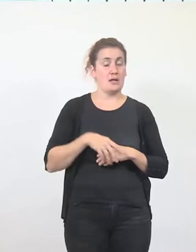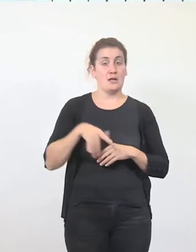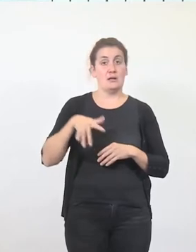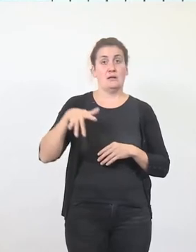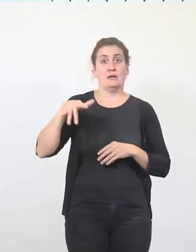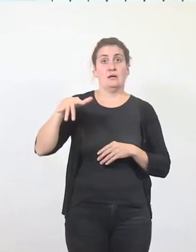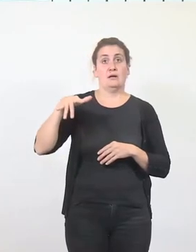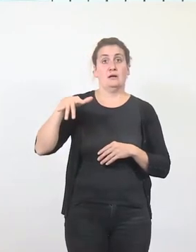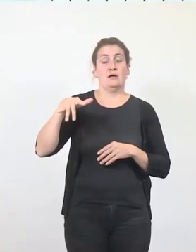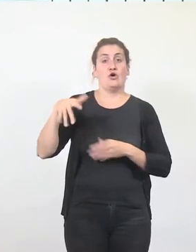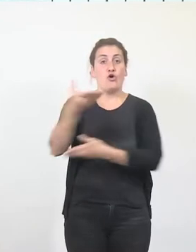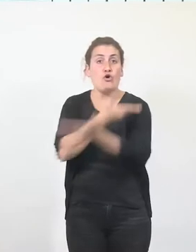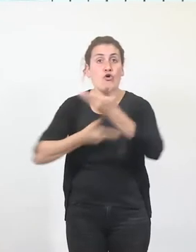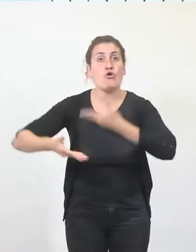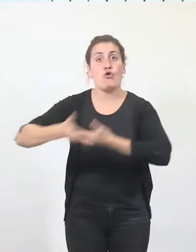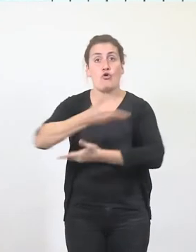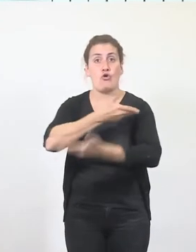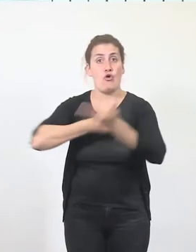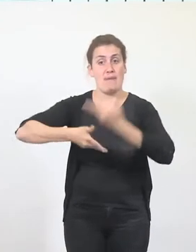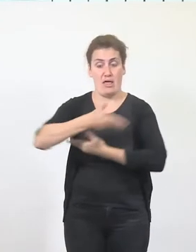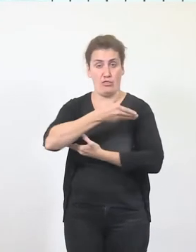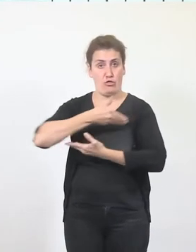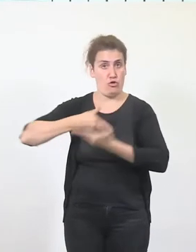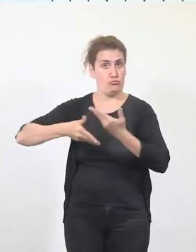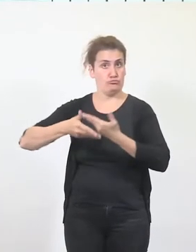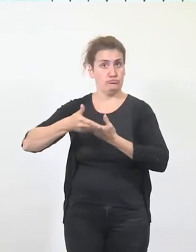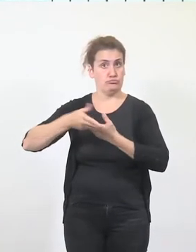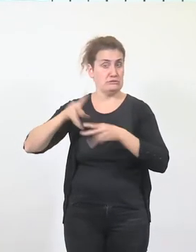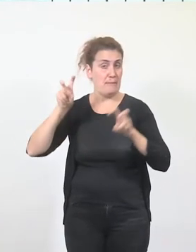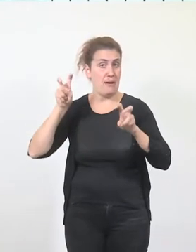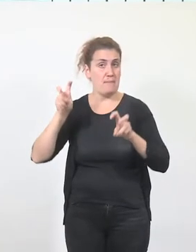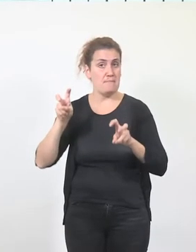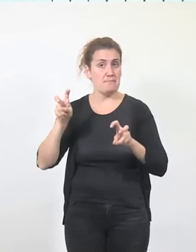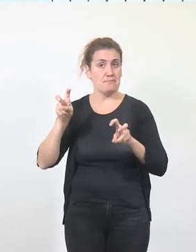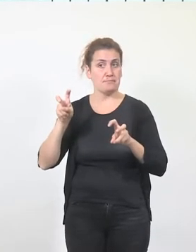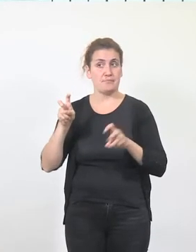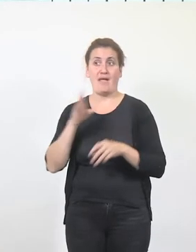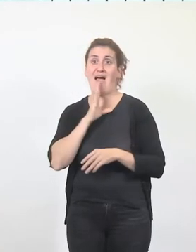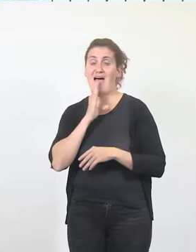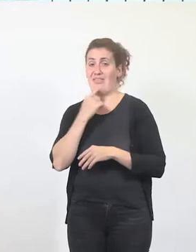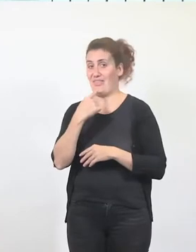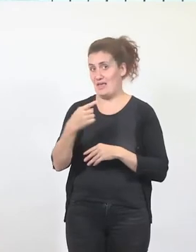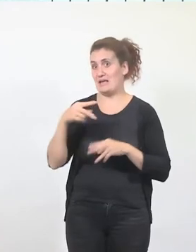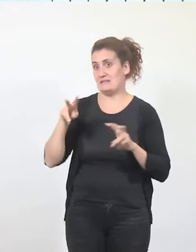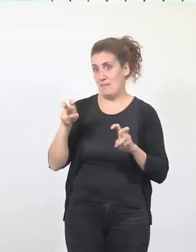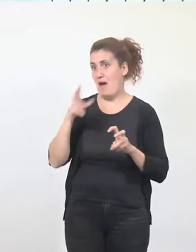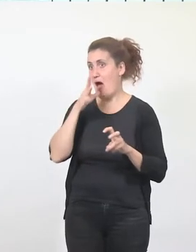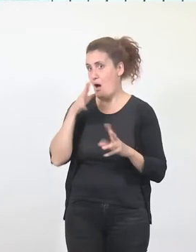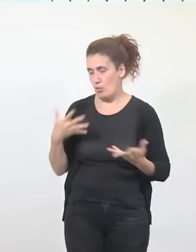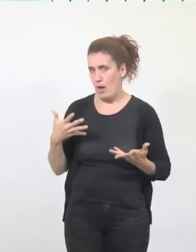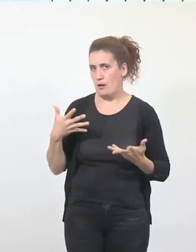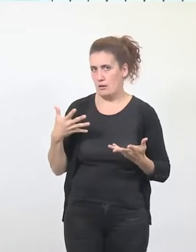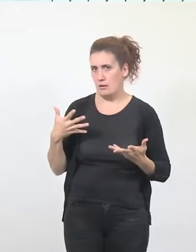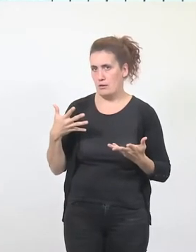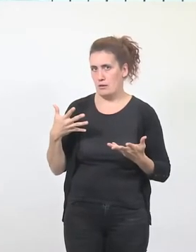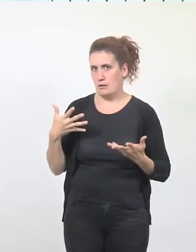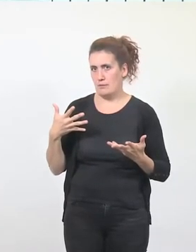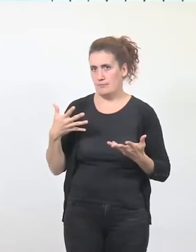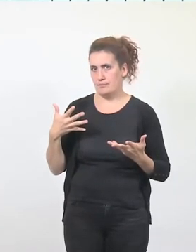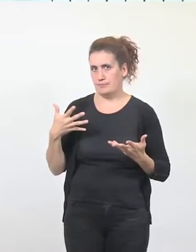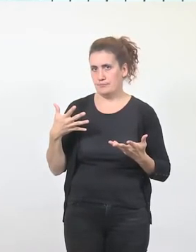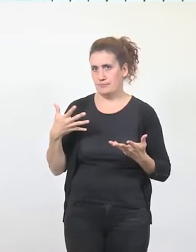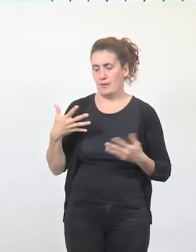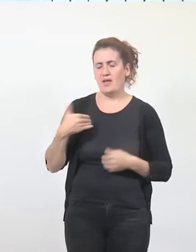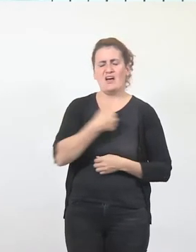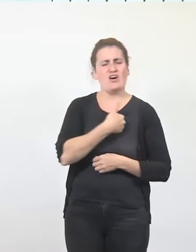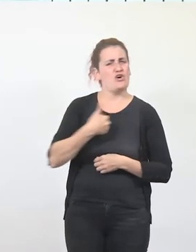En el campo de cooperación, como decía antes, pues estamos notando esa falta